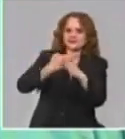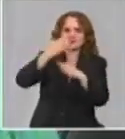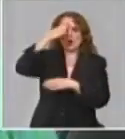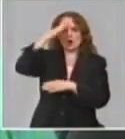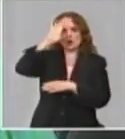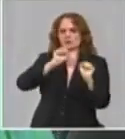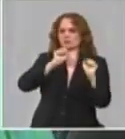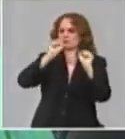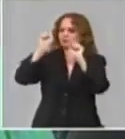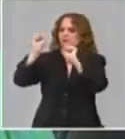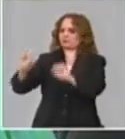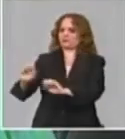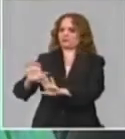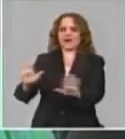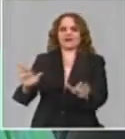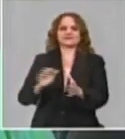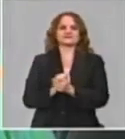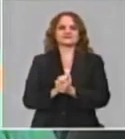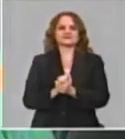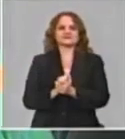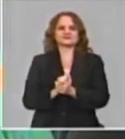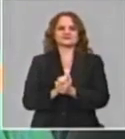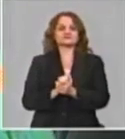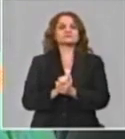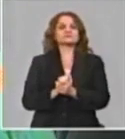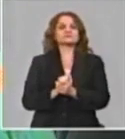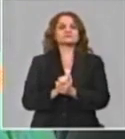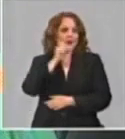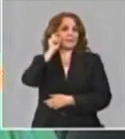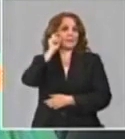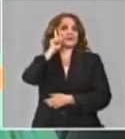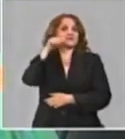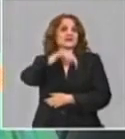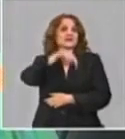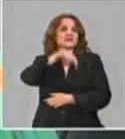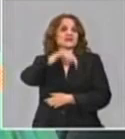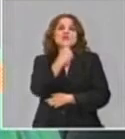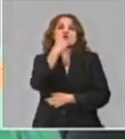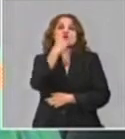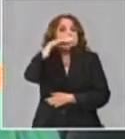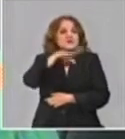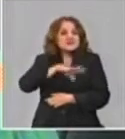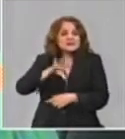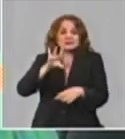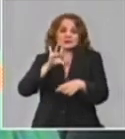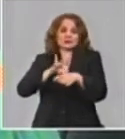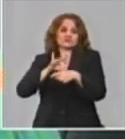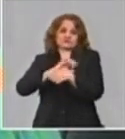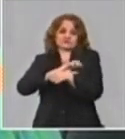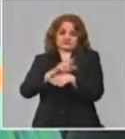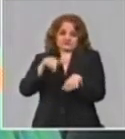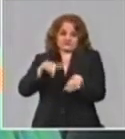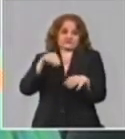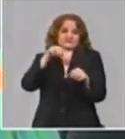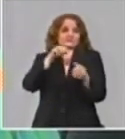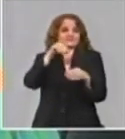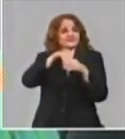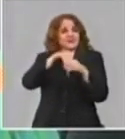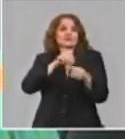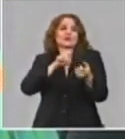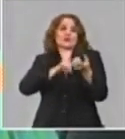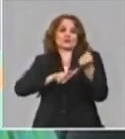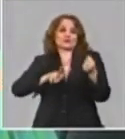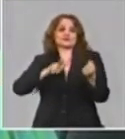paciente. Yo tuve la experiencia de trasladar un niño de los que salió positivo con la COVID aquí en Granma, trasladarlo